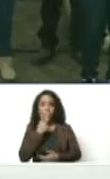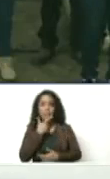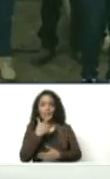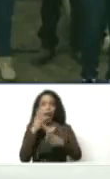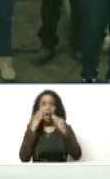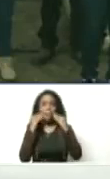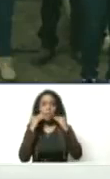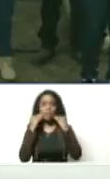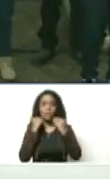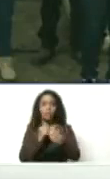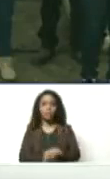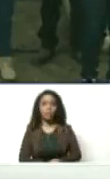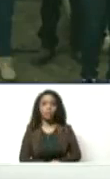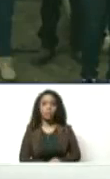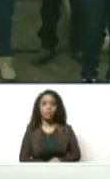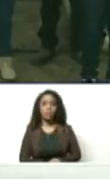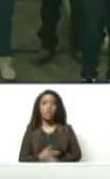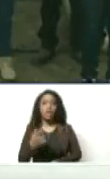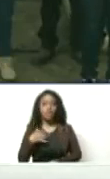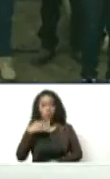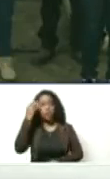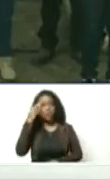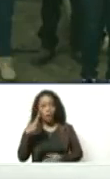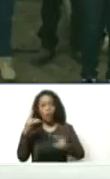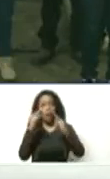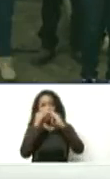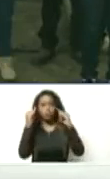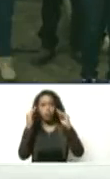experiencia, y creo que las granjas